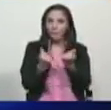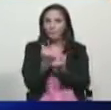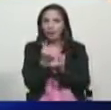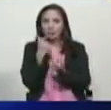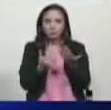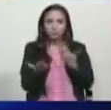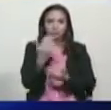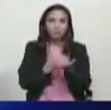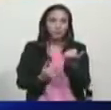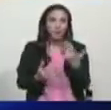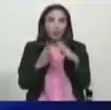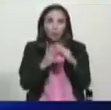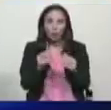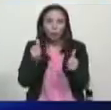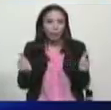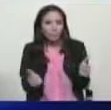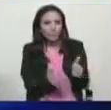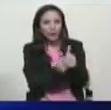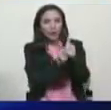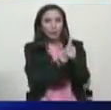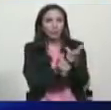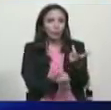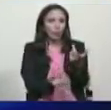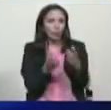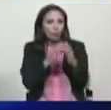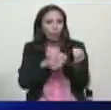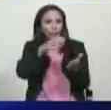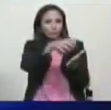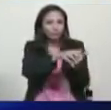acompañar la siembra, la cosecha,